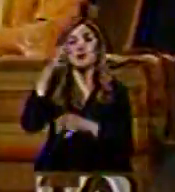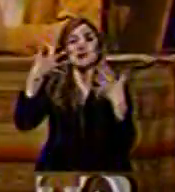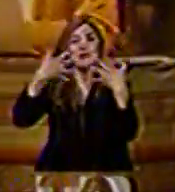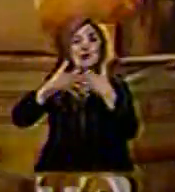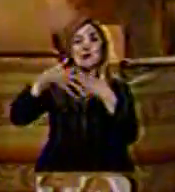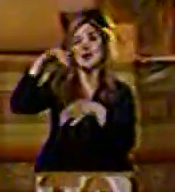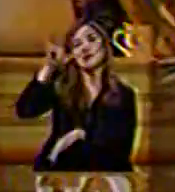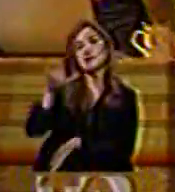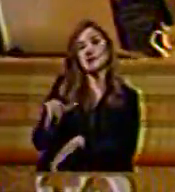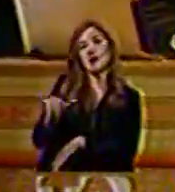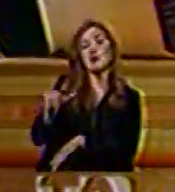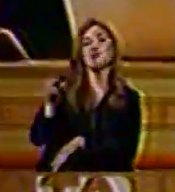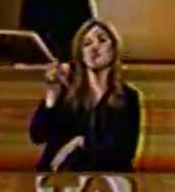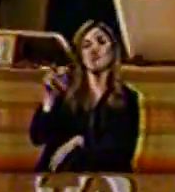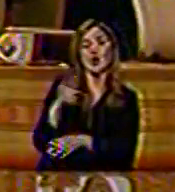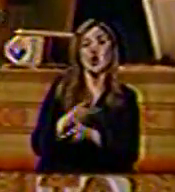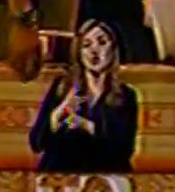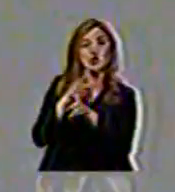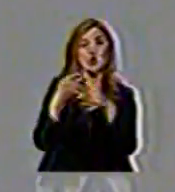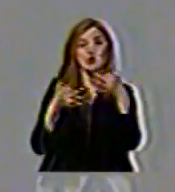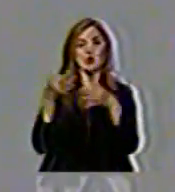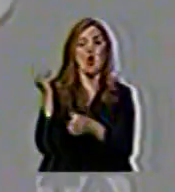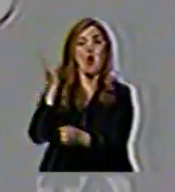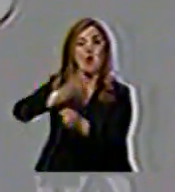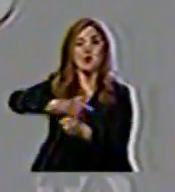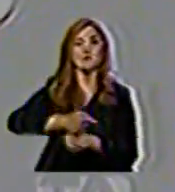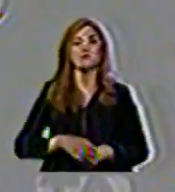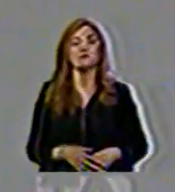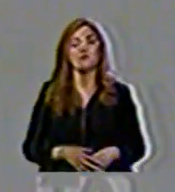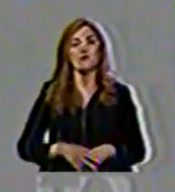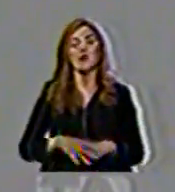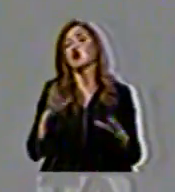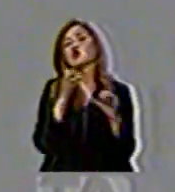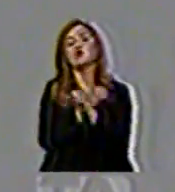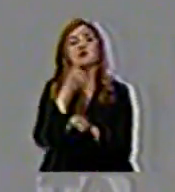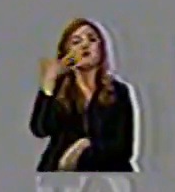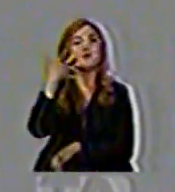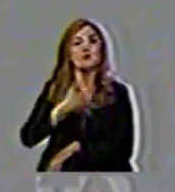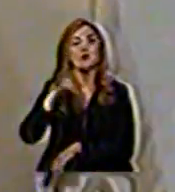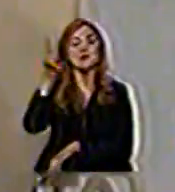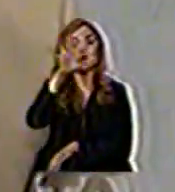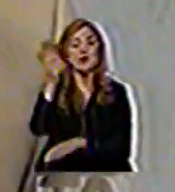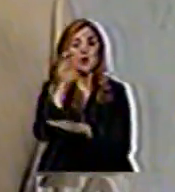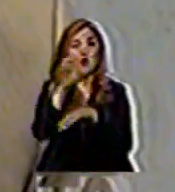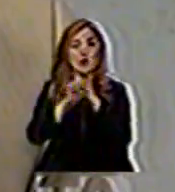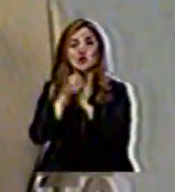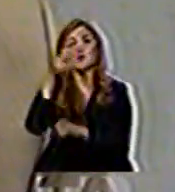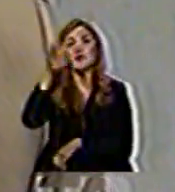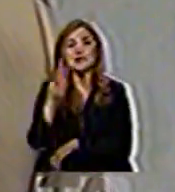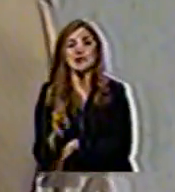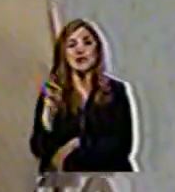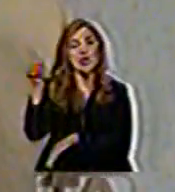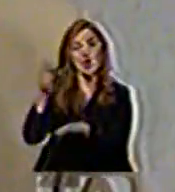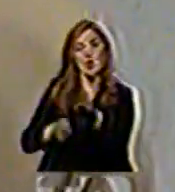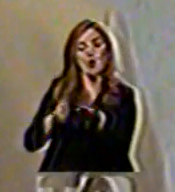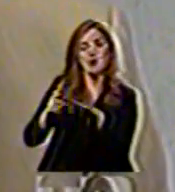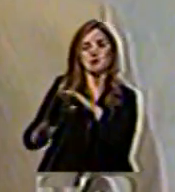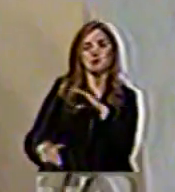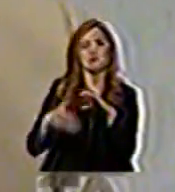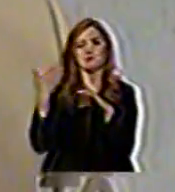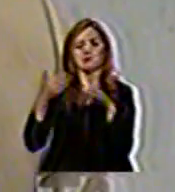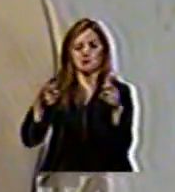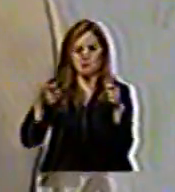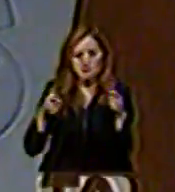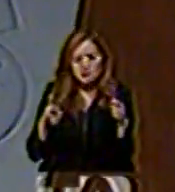España y entró en escena el Consejo de la Judicatura. La noche del 25 de enero del 2017, el juez Cadena recibe un correo